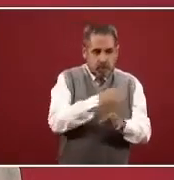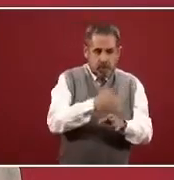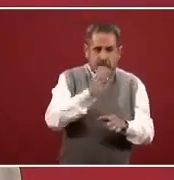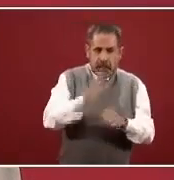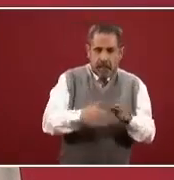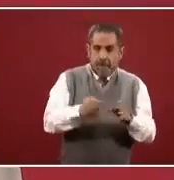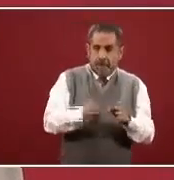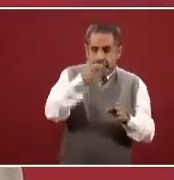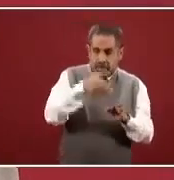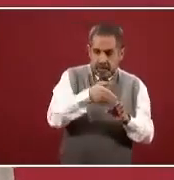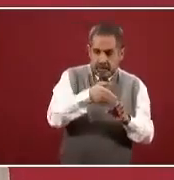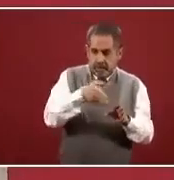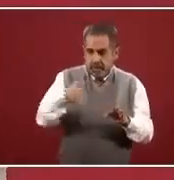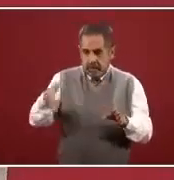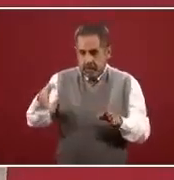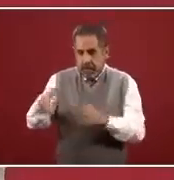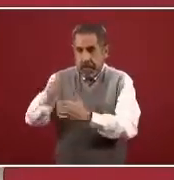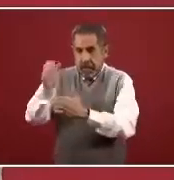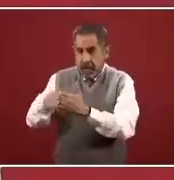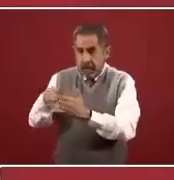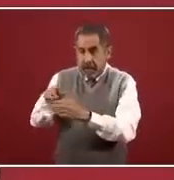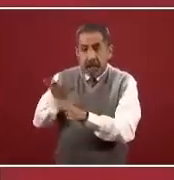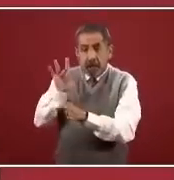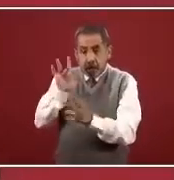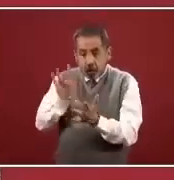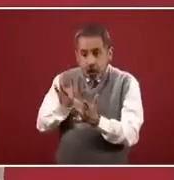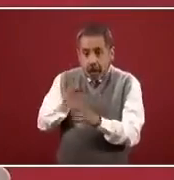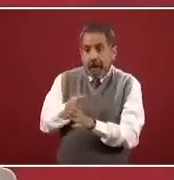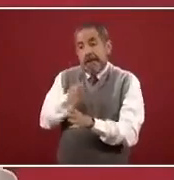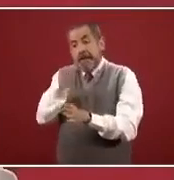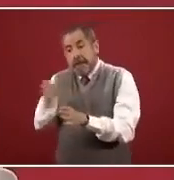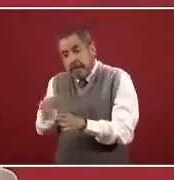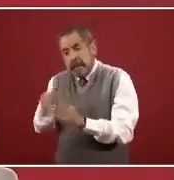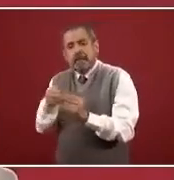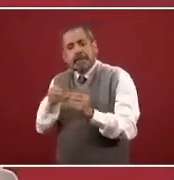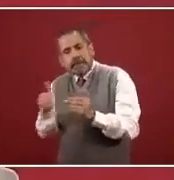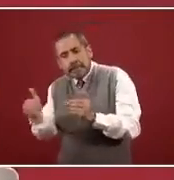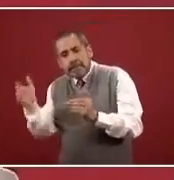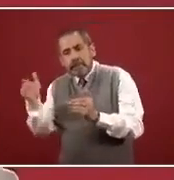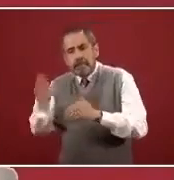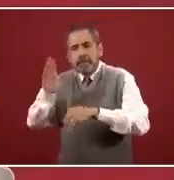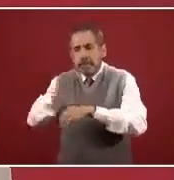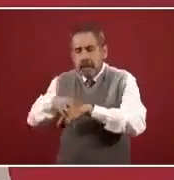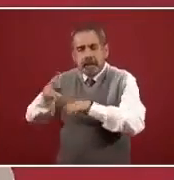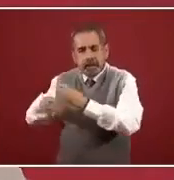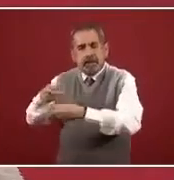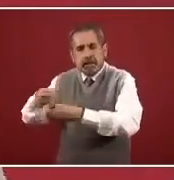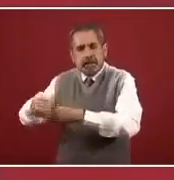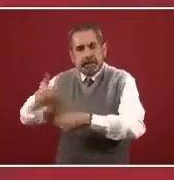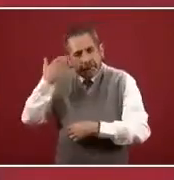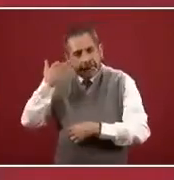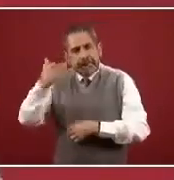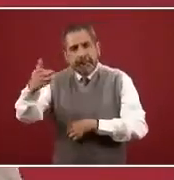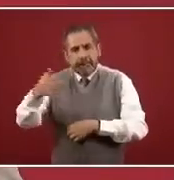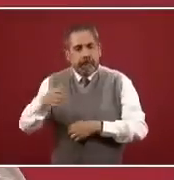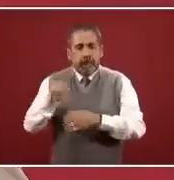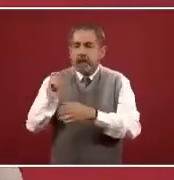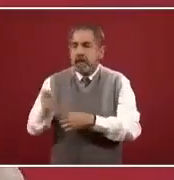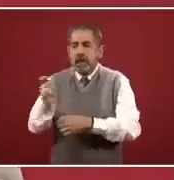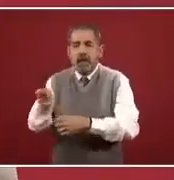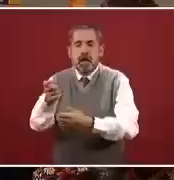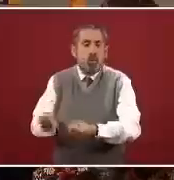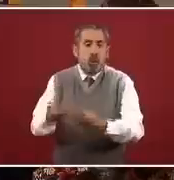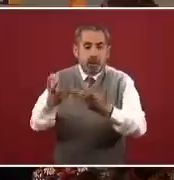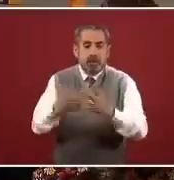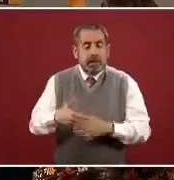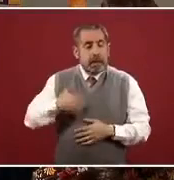identifica, no cuando se confirma el caso, se puede ir identificando en la medida que pasan los siguientes días y dentro de